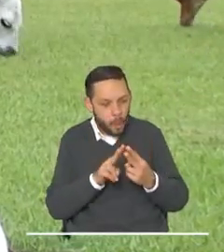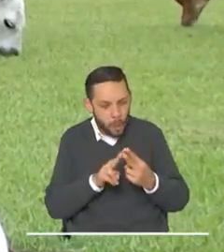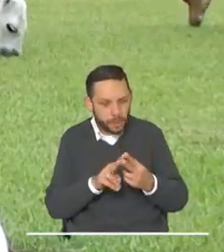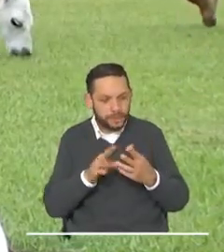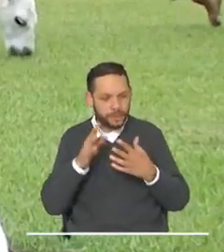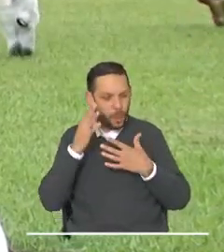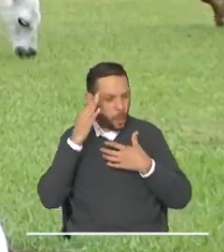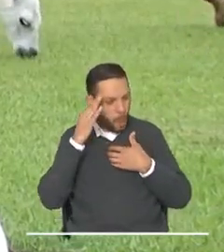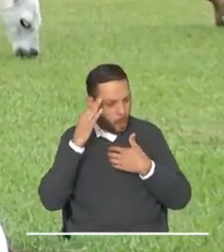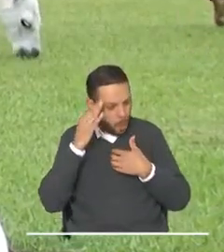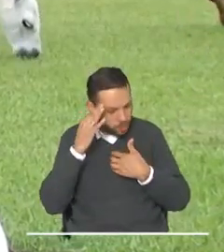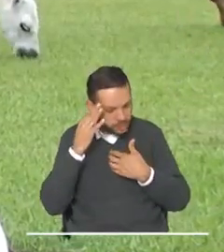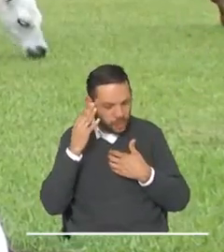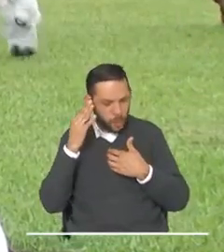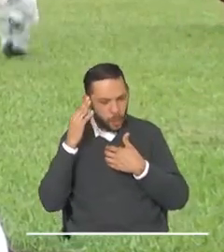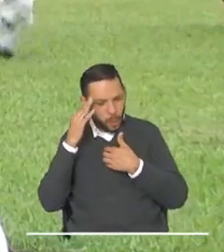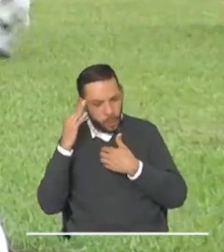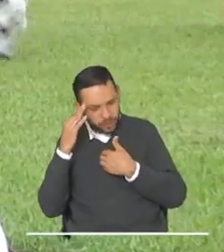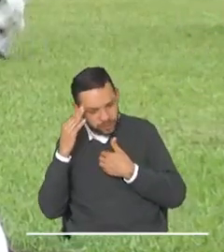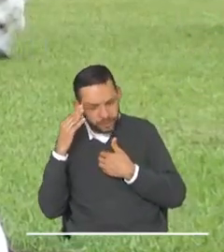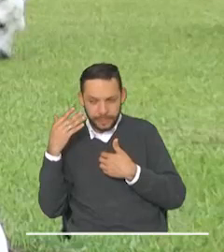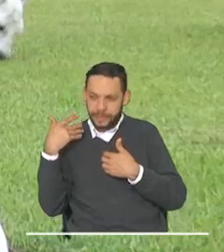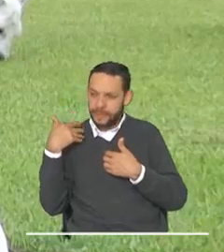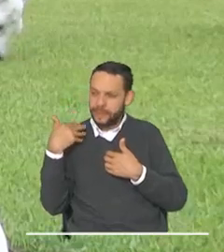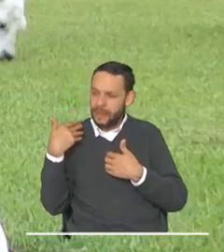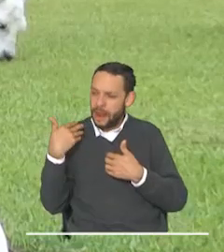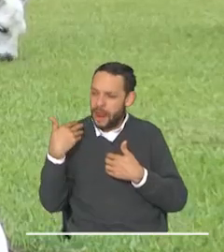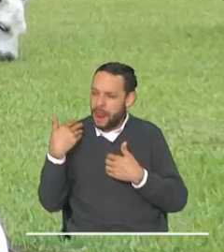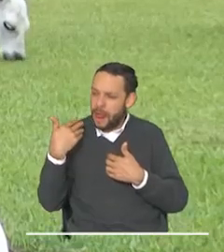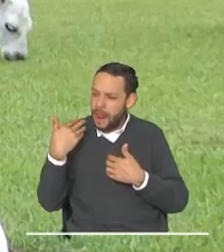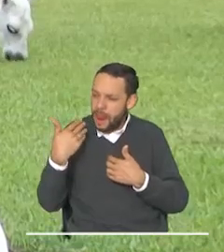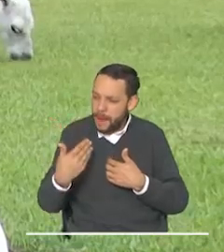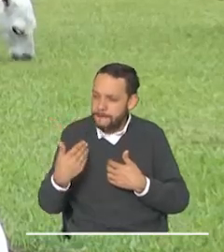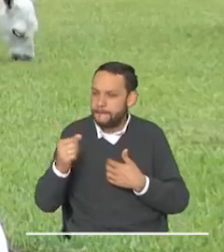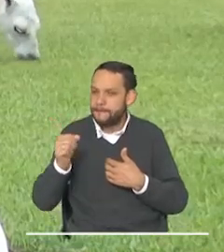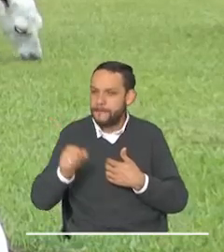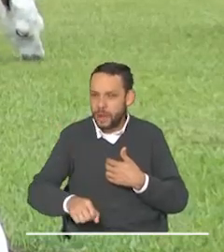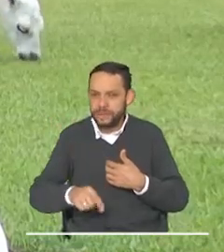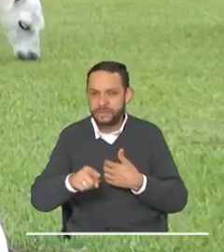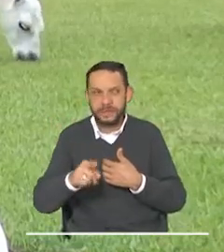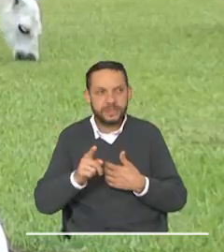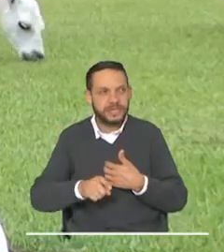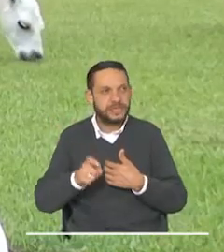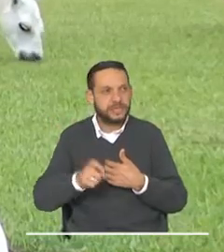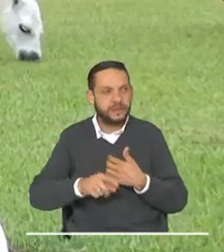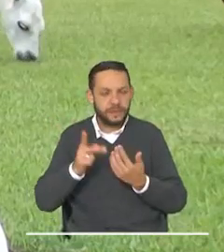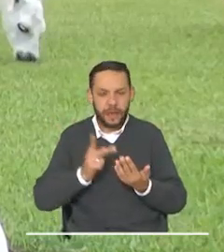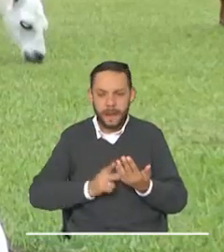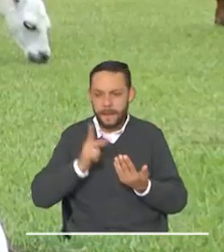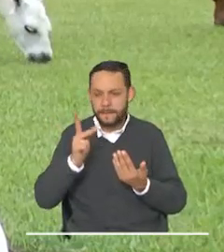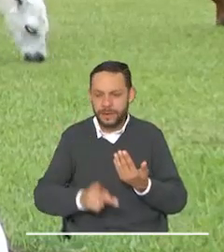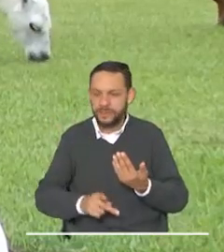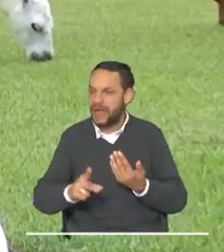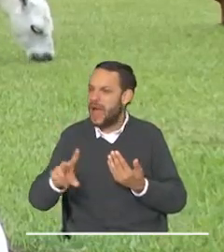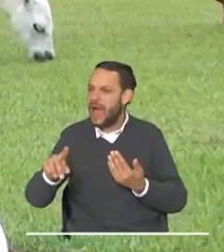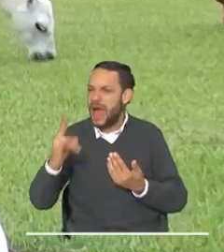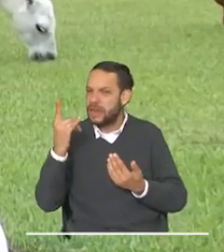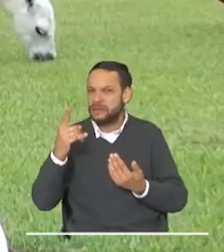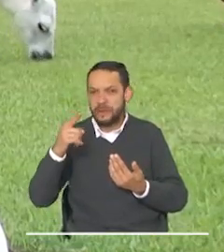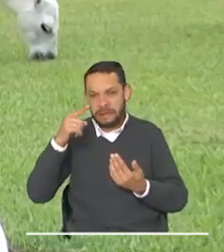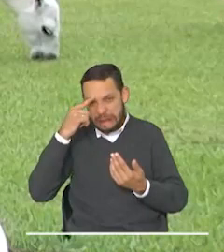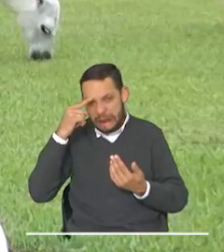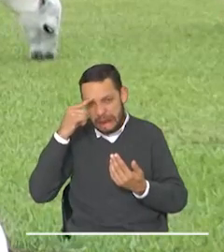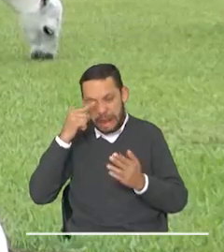colectivos y la manera en que ellos se muestran en lo cotidiano y poder proyectar mi realidad negada porque